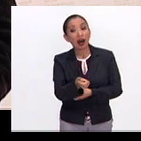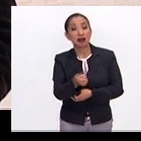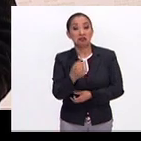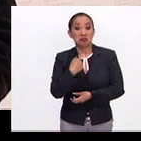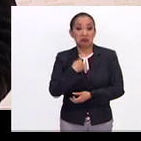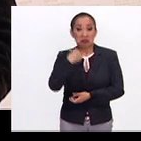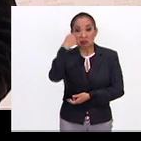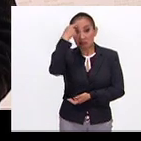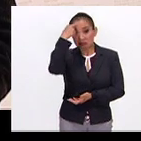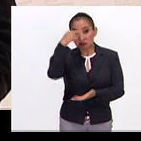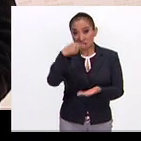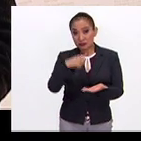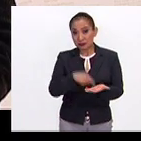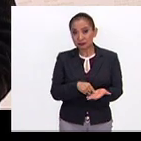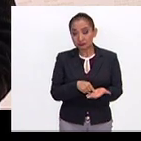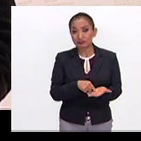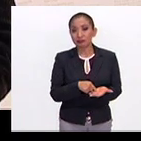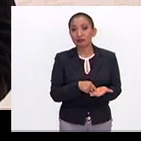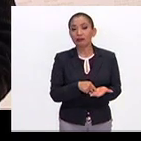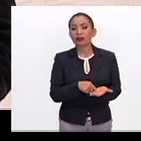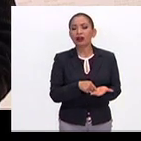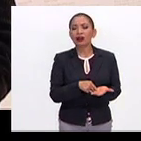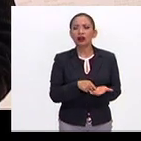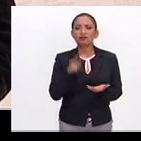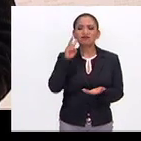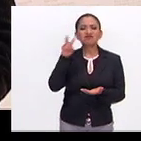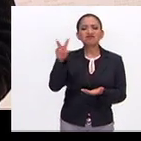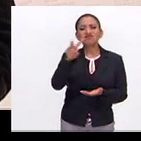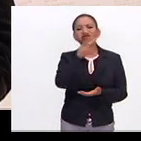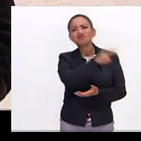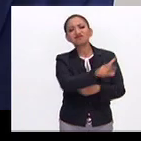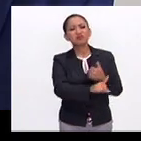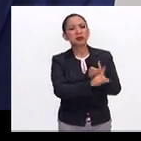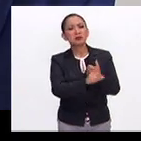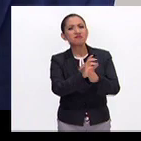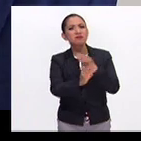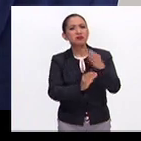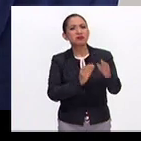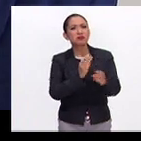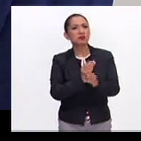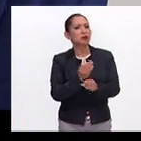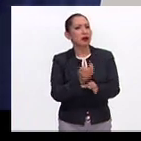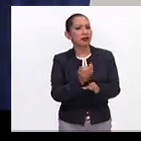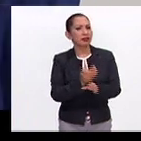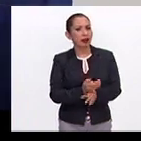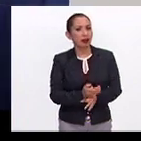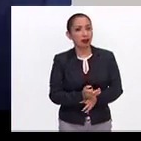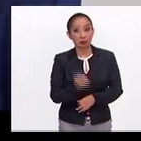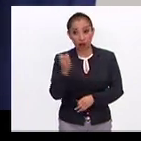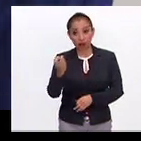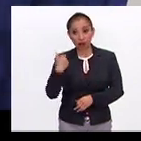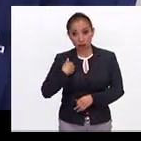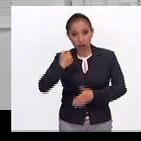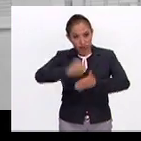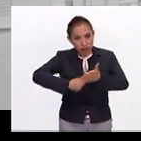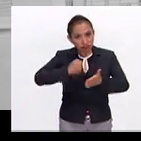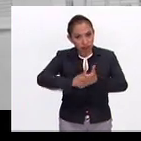Y creo que estamos en un mundo problemático ahora. ¿Por eso es un